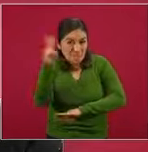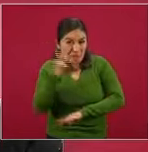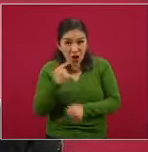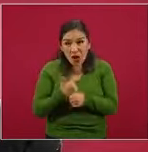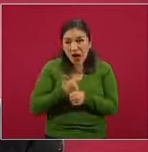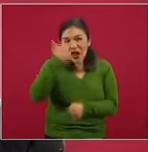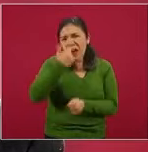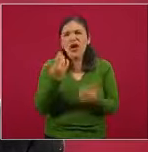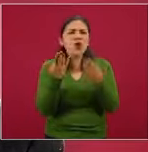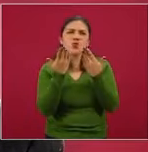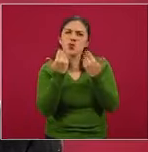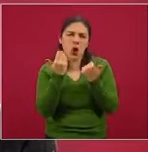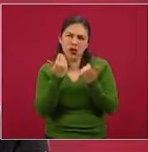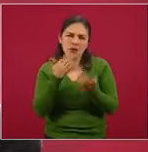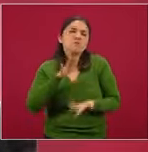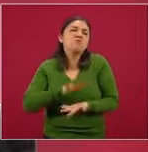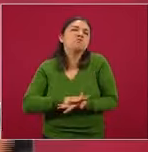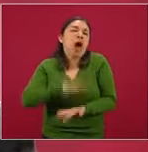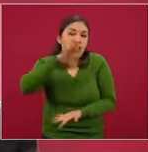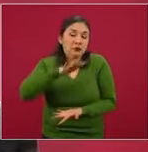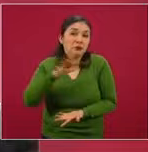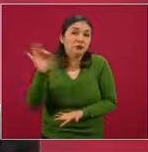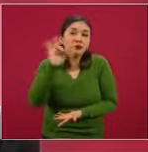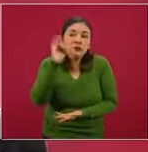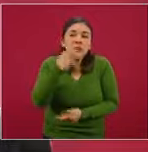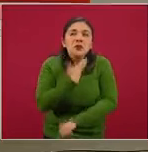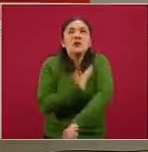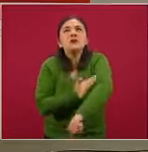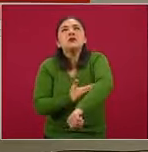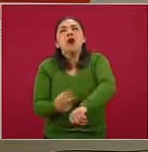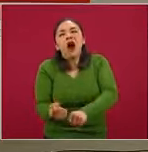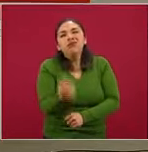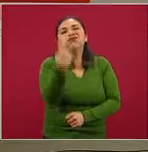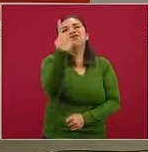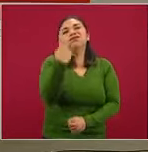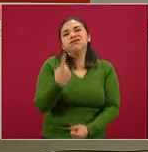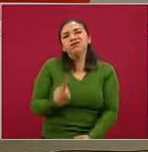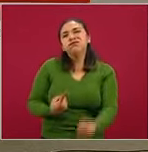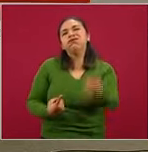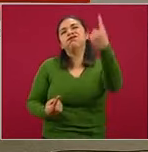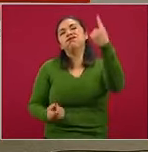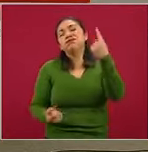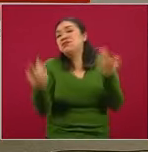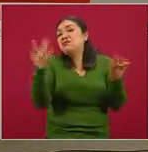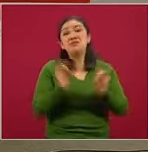biológica, la enorme mayoría. Y de cuando en cuando, en forma azarosa,